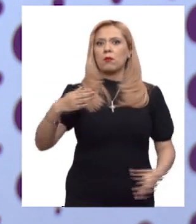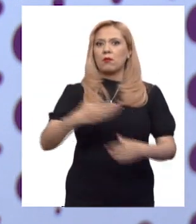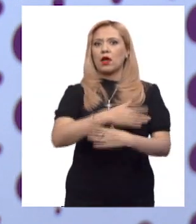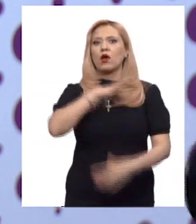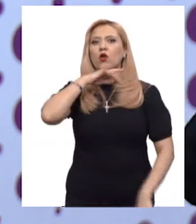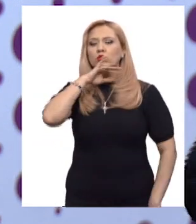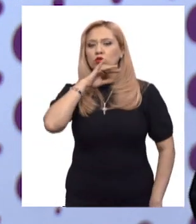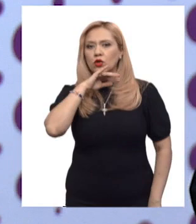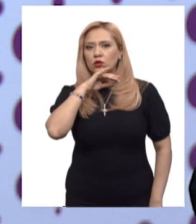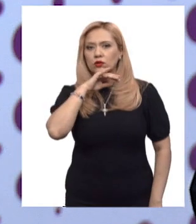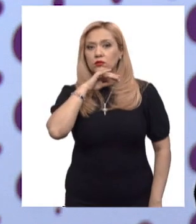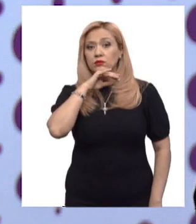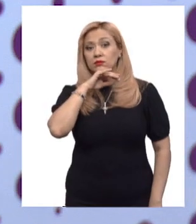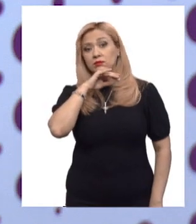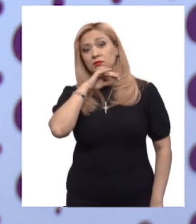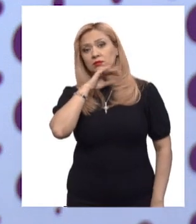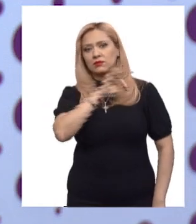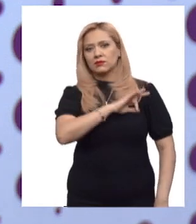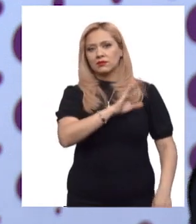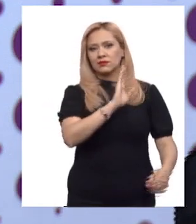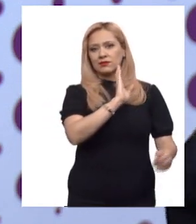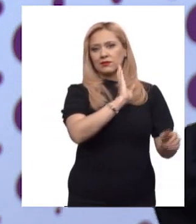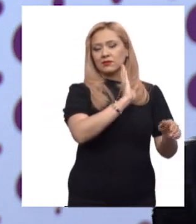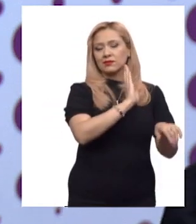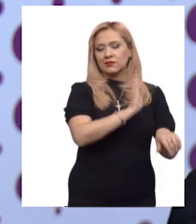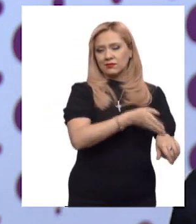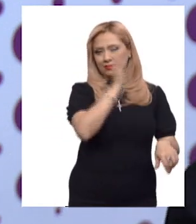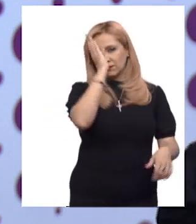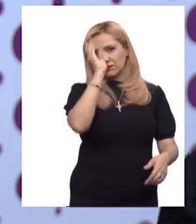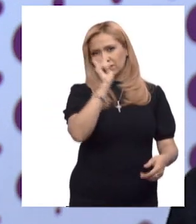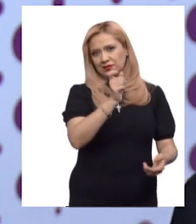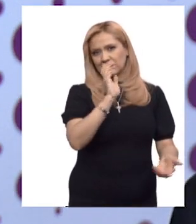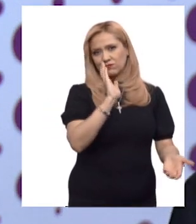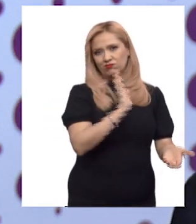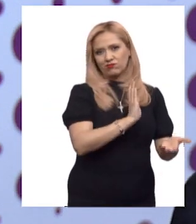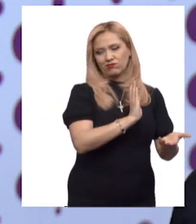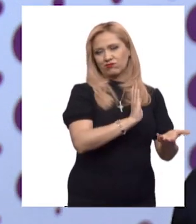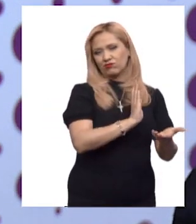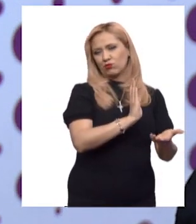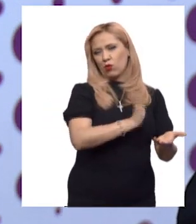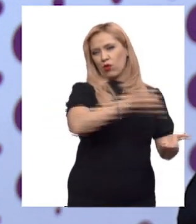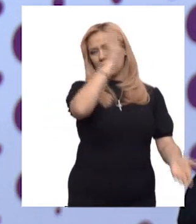puede derivar en una sanción penal, pero también está la parte de la ley federal